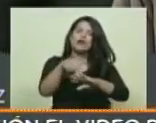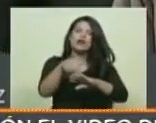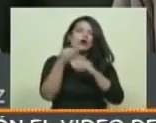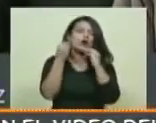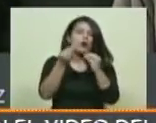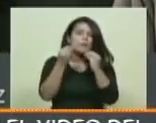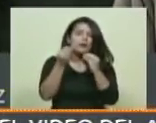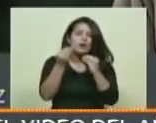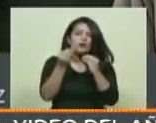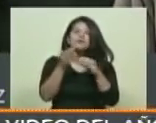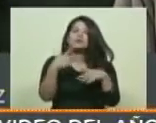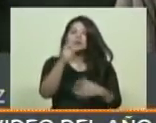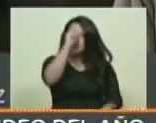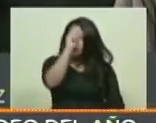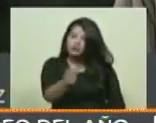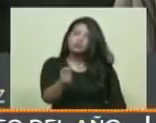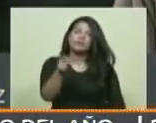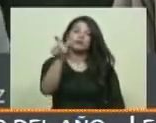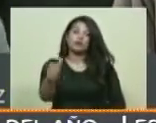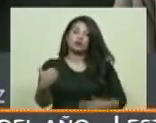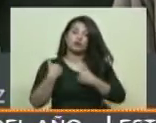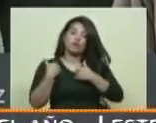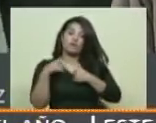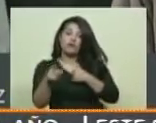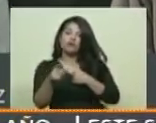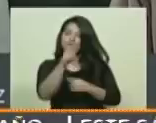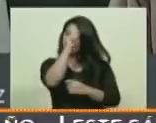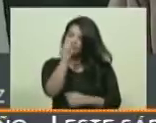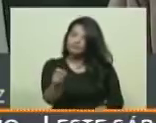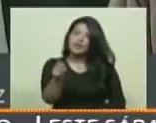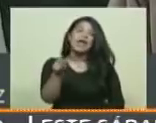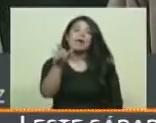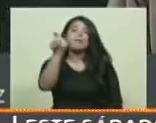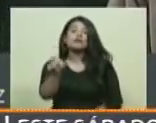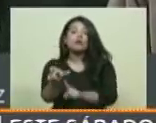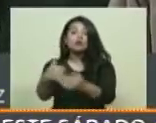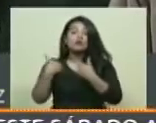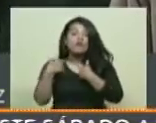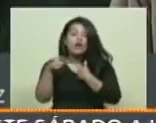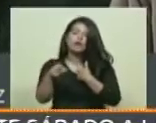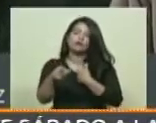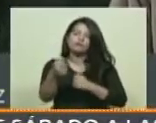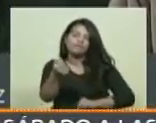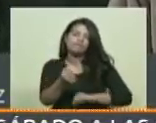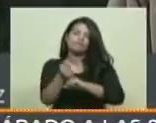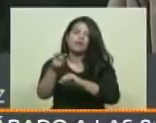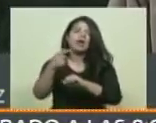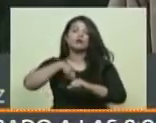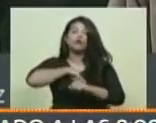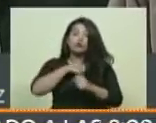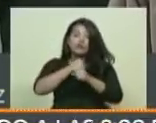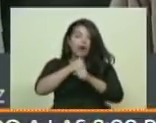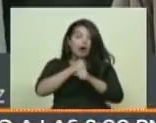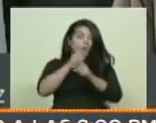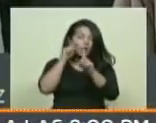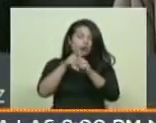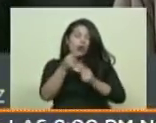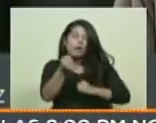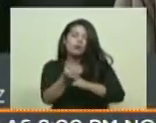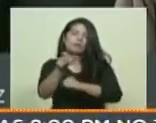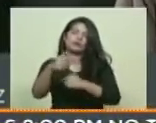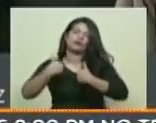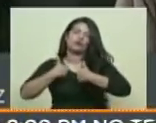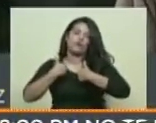mediante el reconocimiento a la víctima. Eje central de este proyecto, eje central del